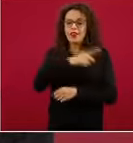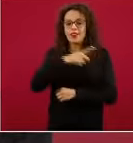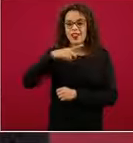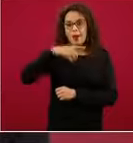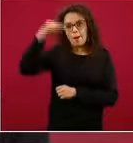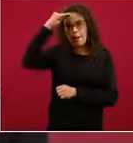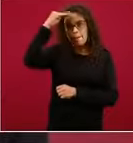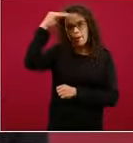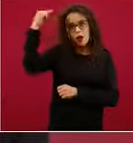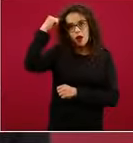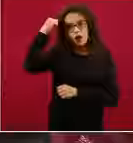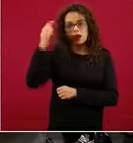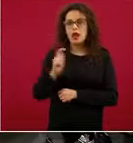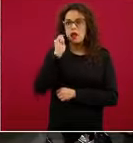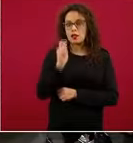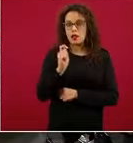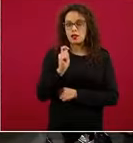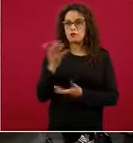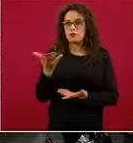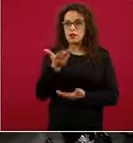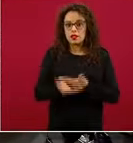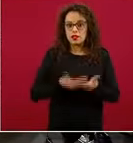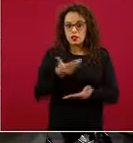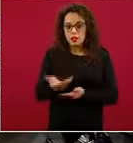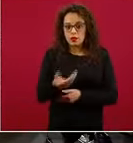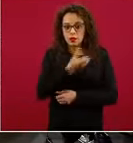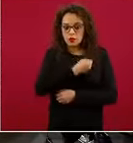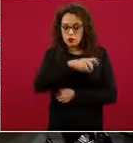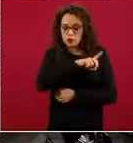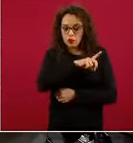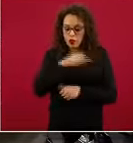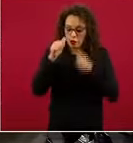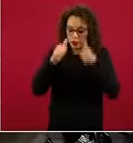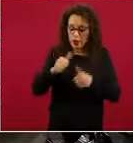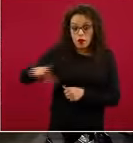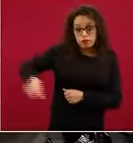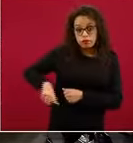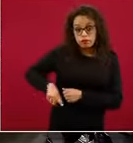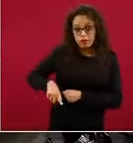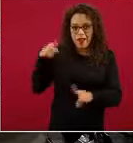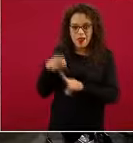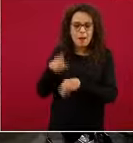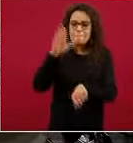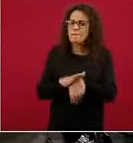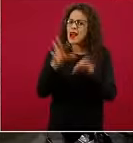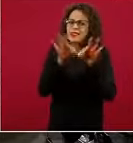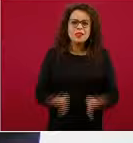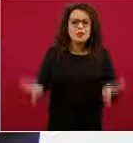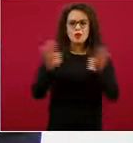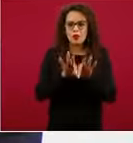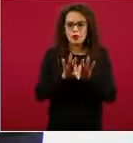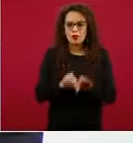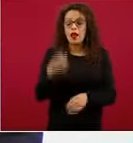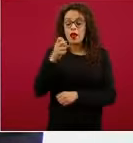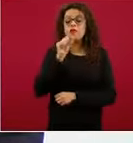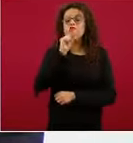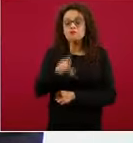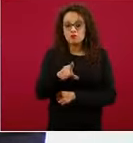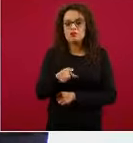salud pública, los servicios públicos de salud son una prioridad. Es la misma reflexión que está teniendo Europa